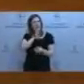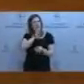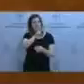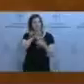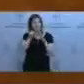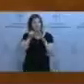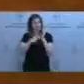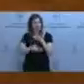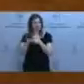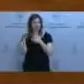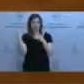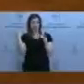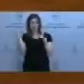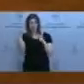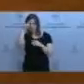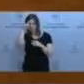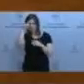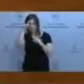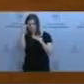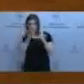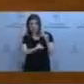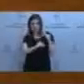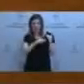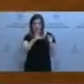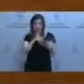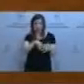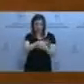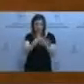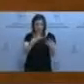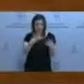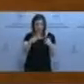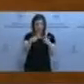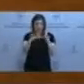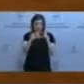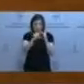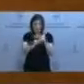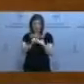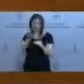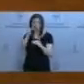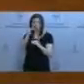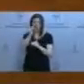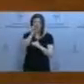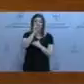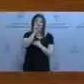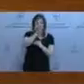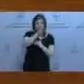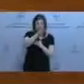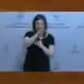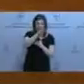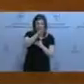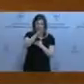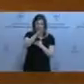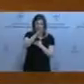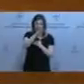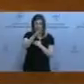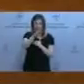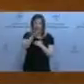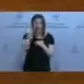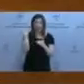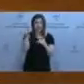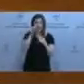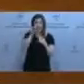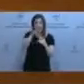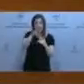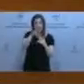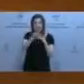en la época del señor Zapatero al 19 en la que estamos ahora y en Asturias ha subido del 13 al 17. Es decir, en España